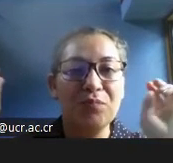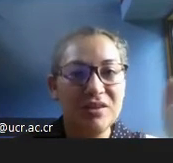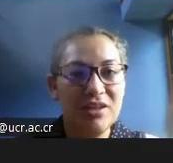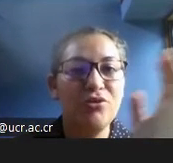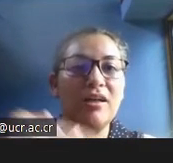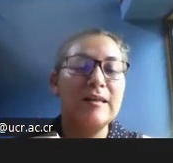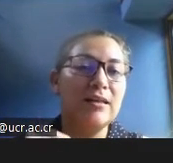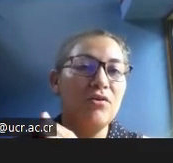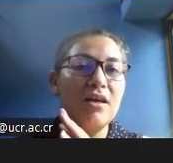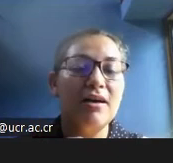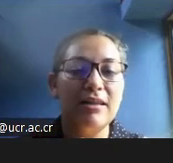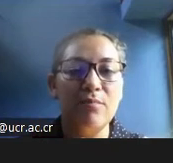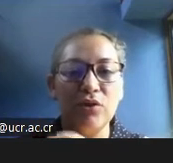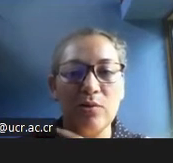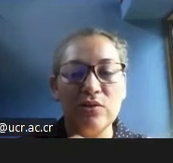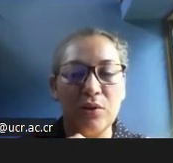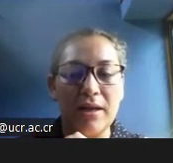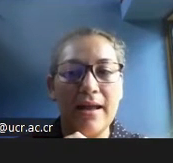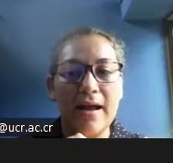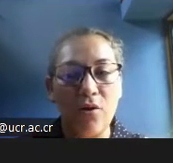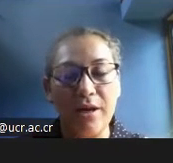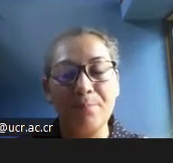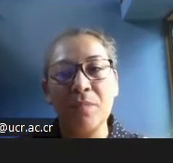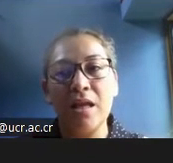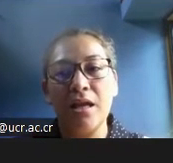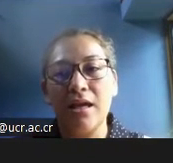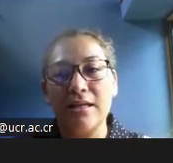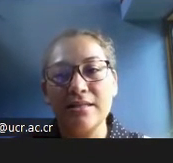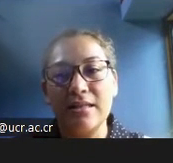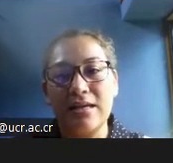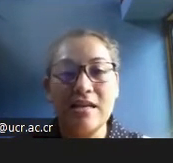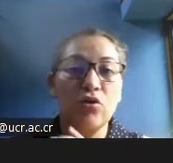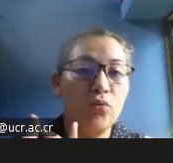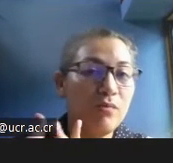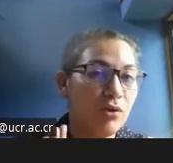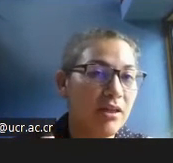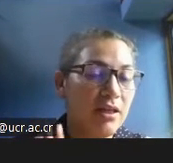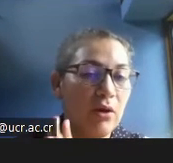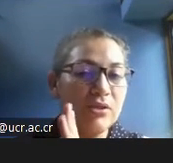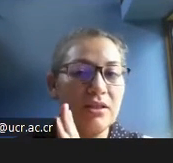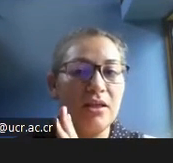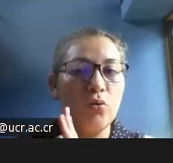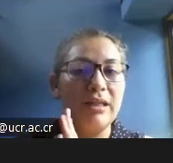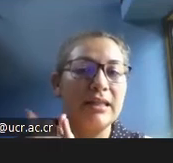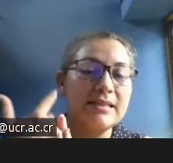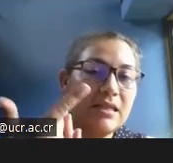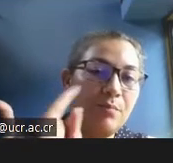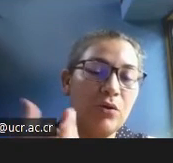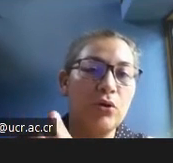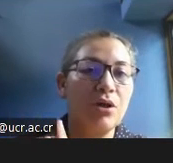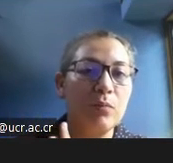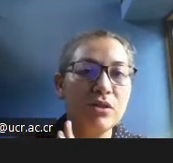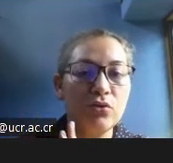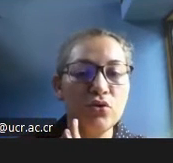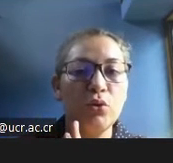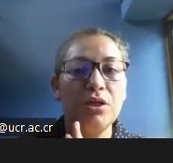video dentro de la categoría de motivacional. Ahora, y algo muy importante que vamos a tener en cuenta.